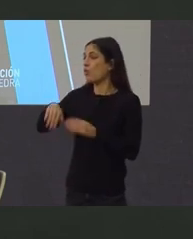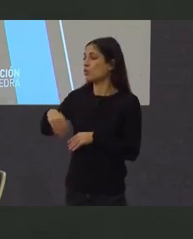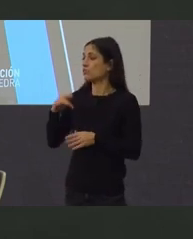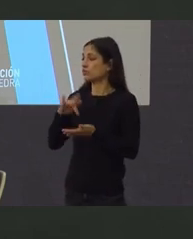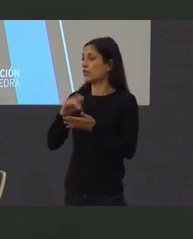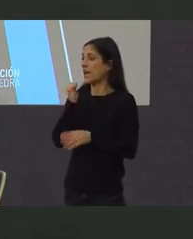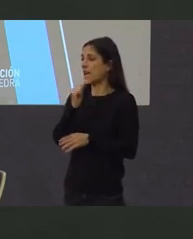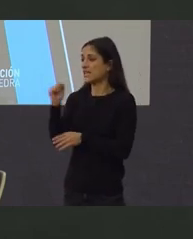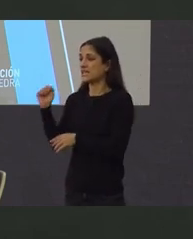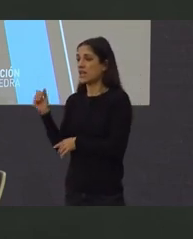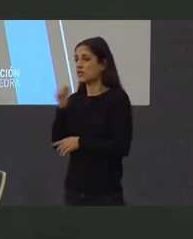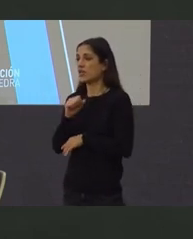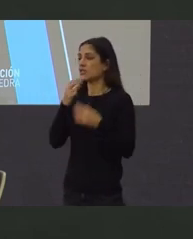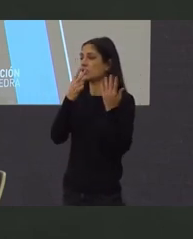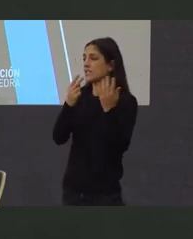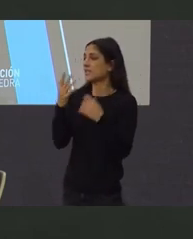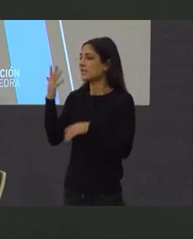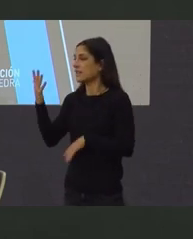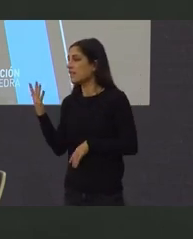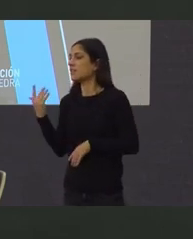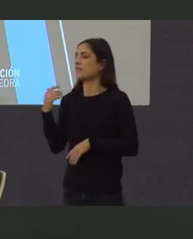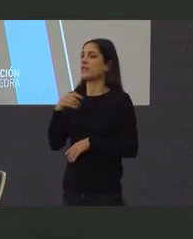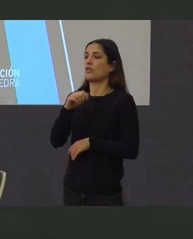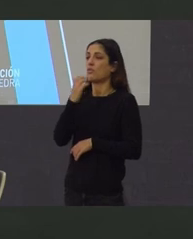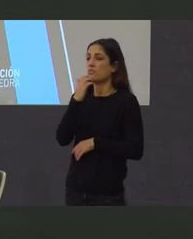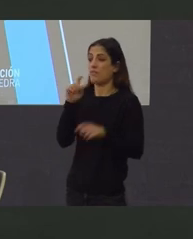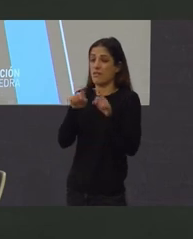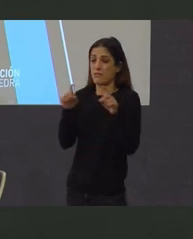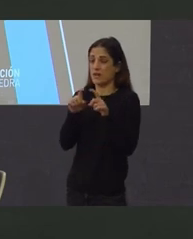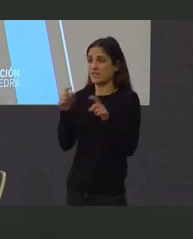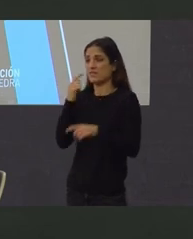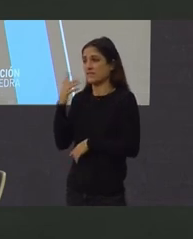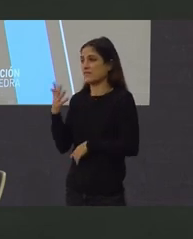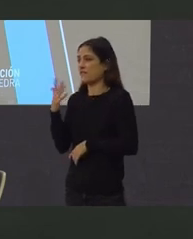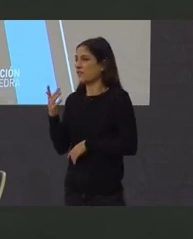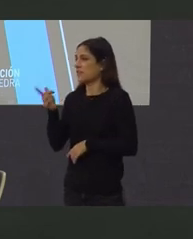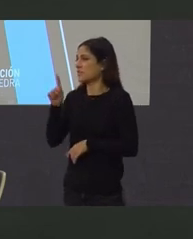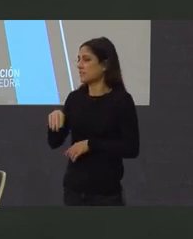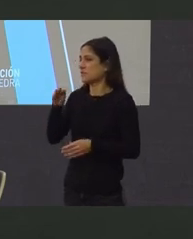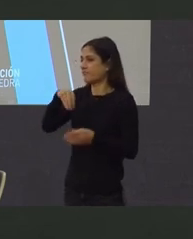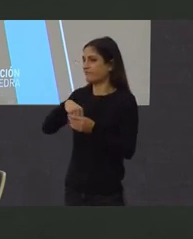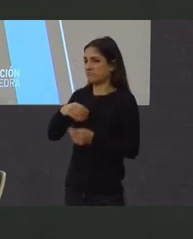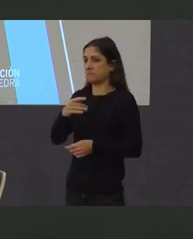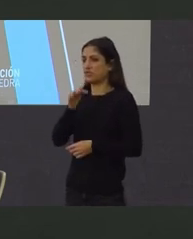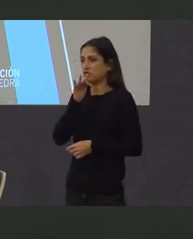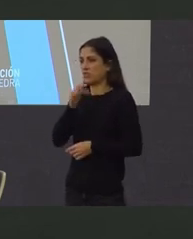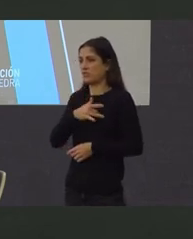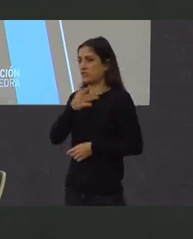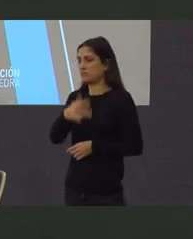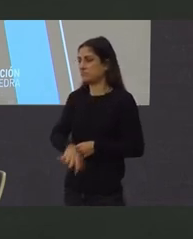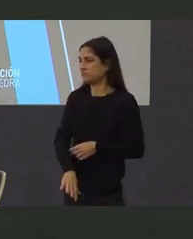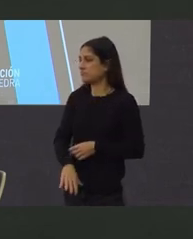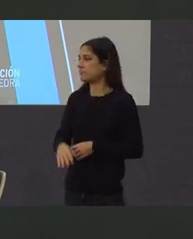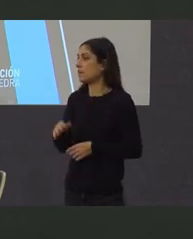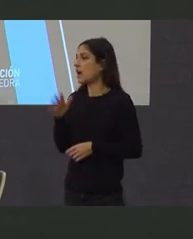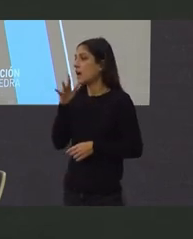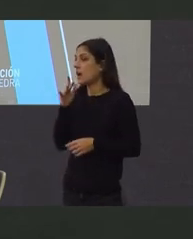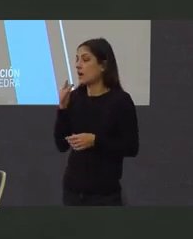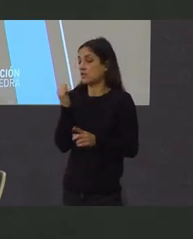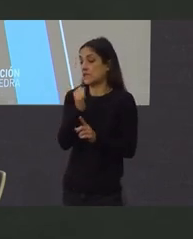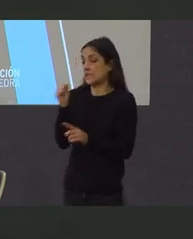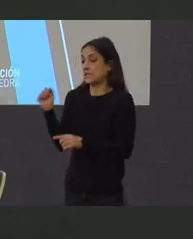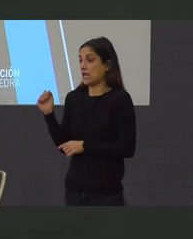1975, no caso dos galegos, Reboiras, Baena, Sánchez Bravo, tamén impunes, quedaron eses